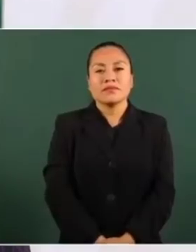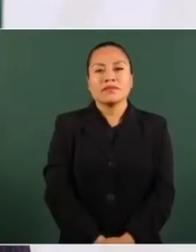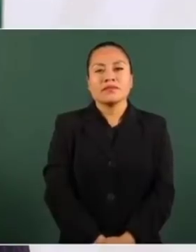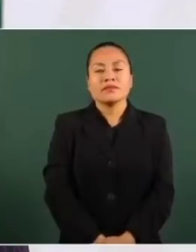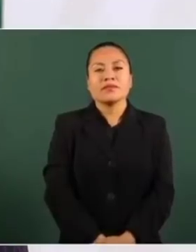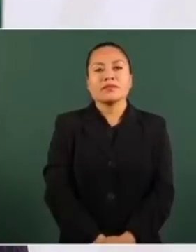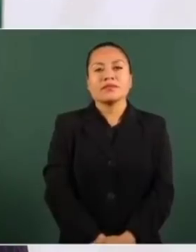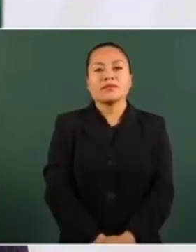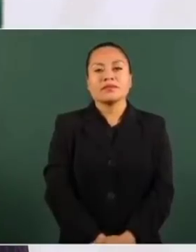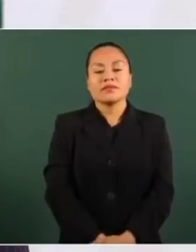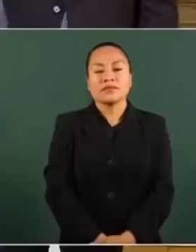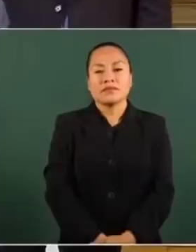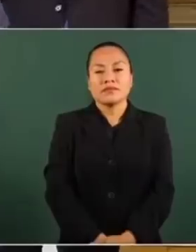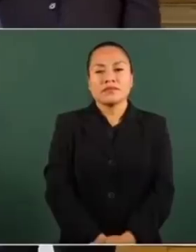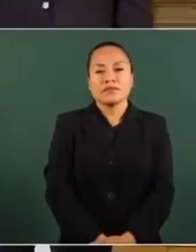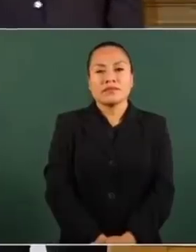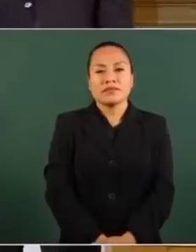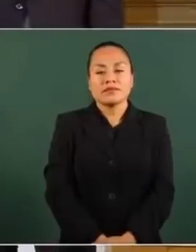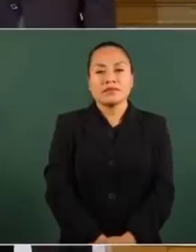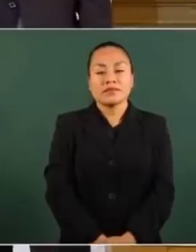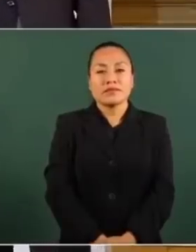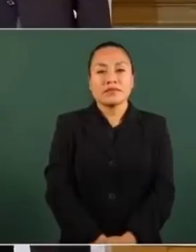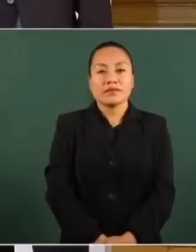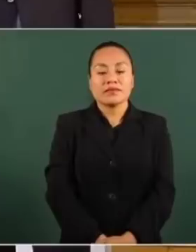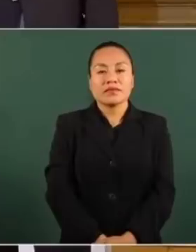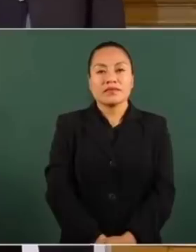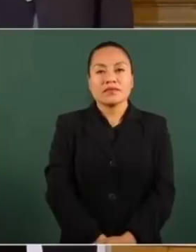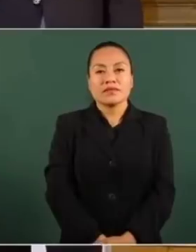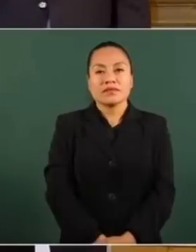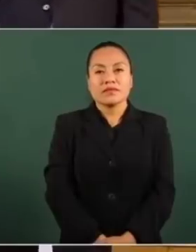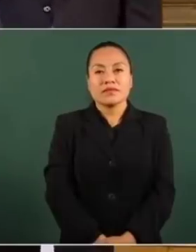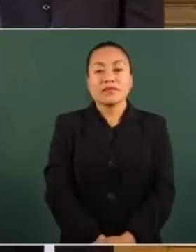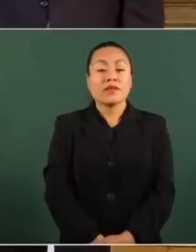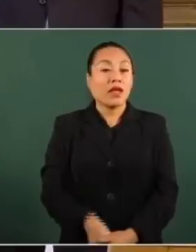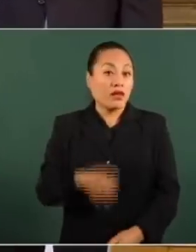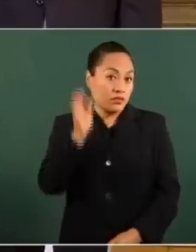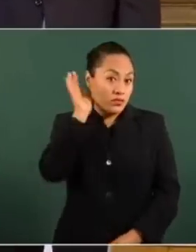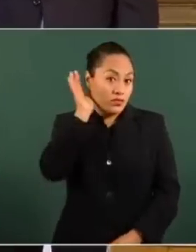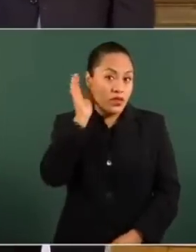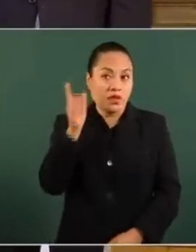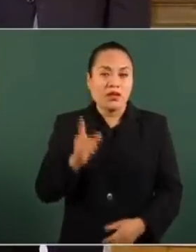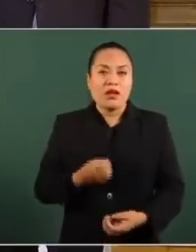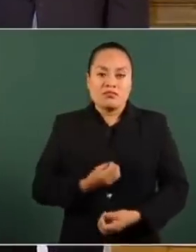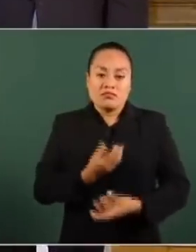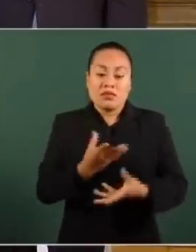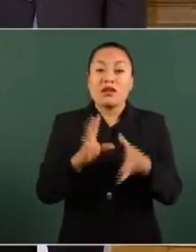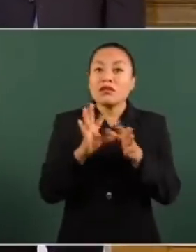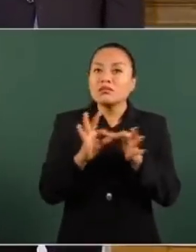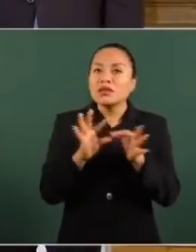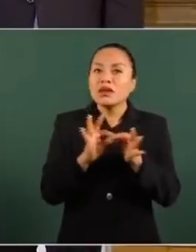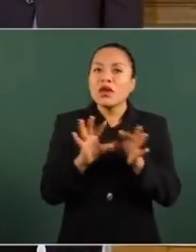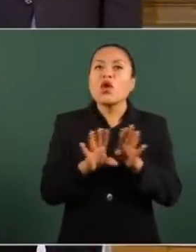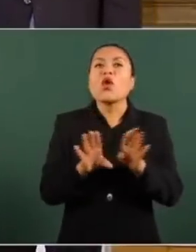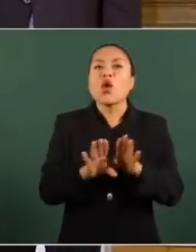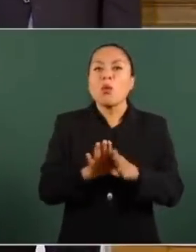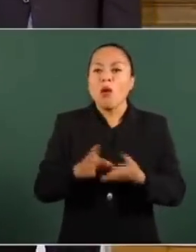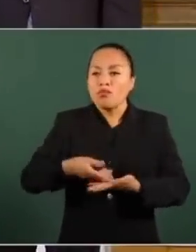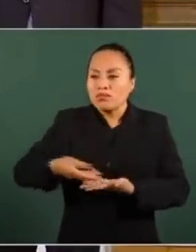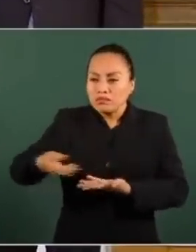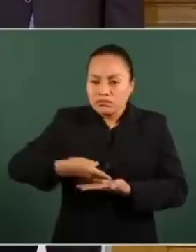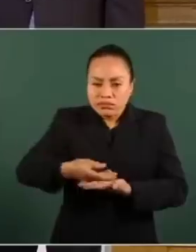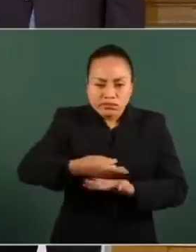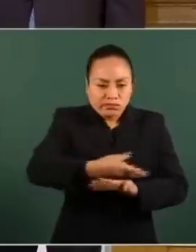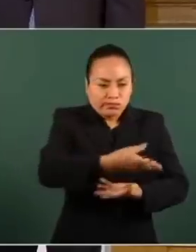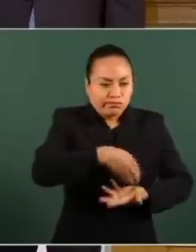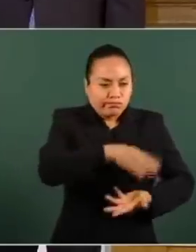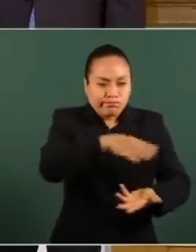Mexican vaccination program. He escuchado de manera muy atenta la explicación que se acaba de dar de cómo se van a distribuir las